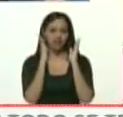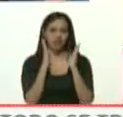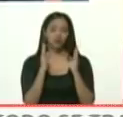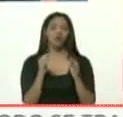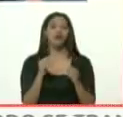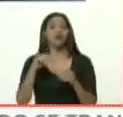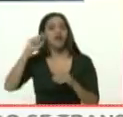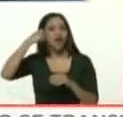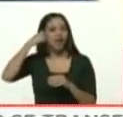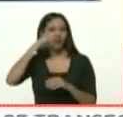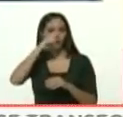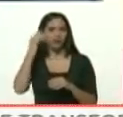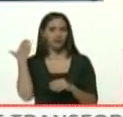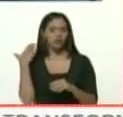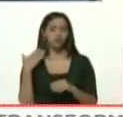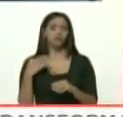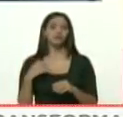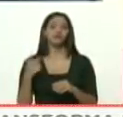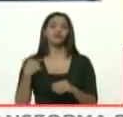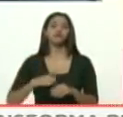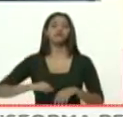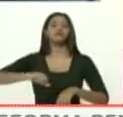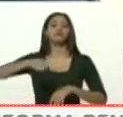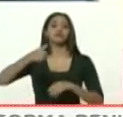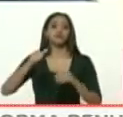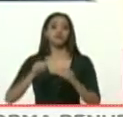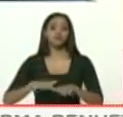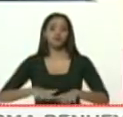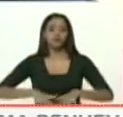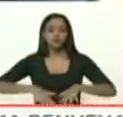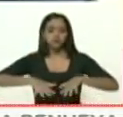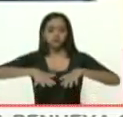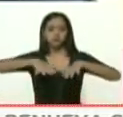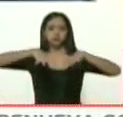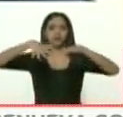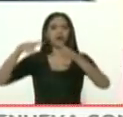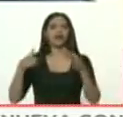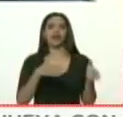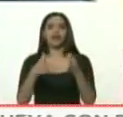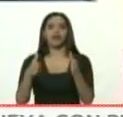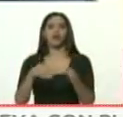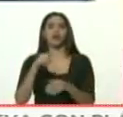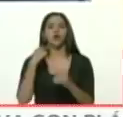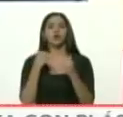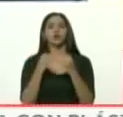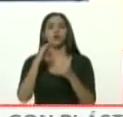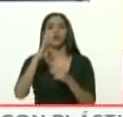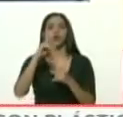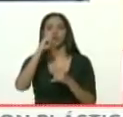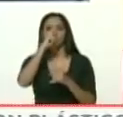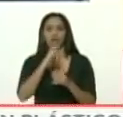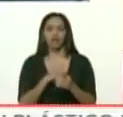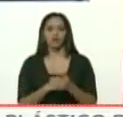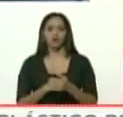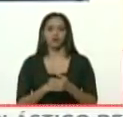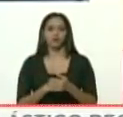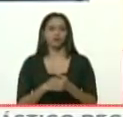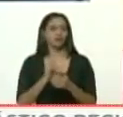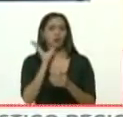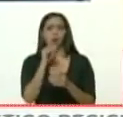pasado tuvimos la mayor crecida de todos los ríos de Venezuela en los últimos 41 años. Ningún hecho que